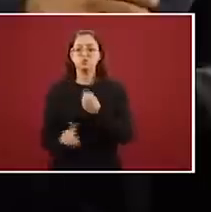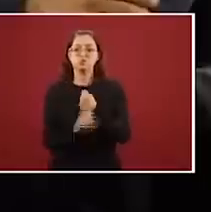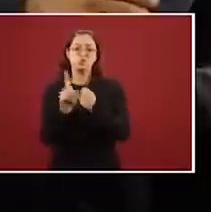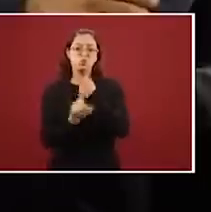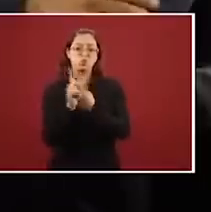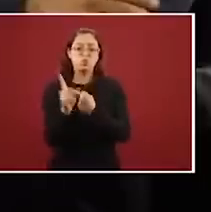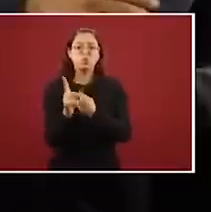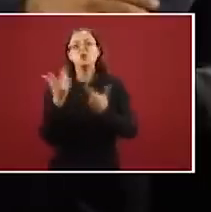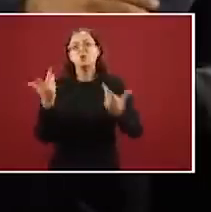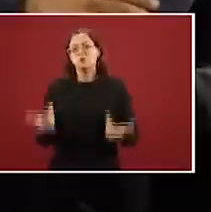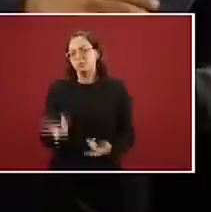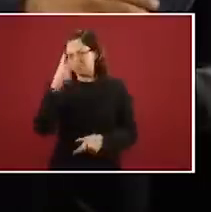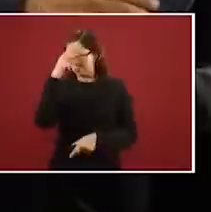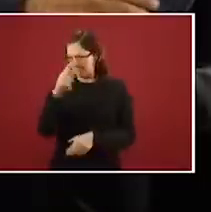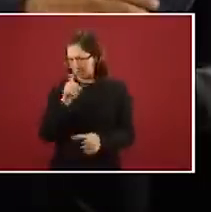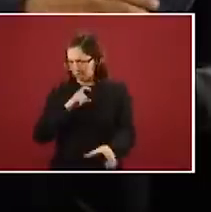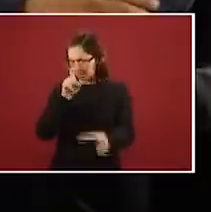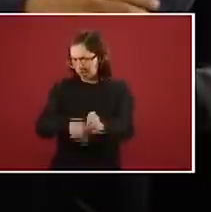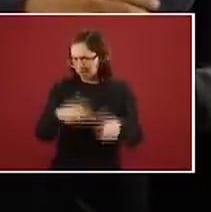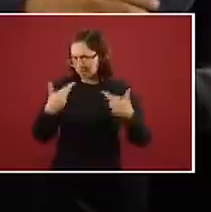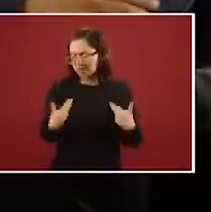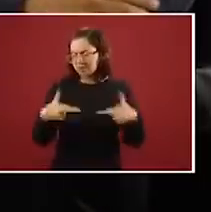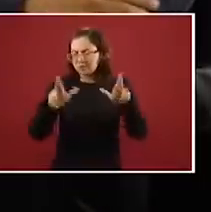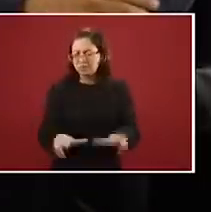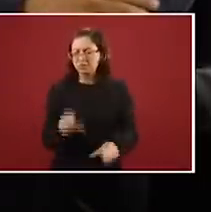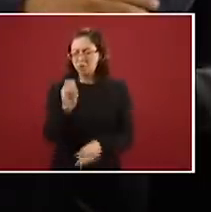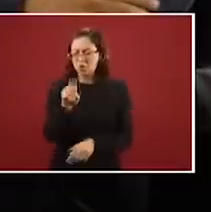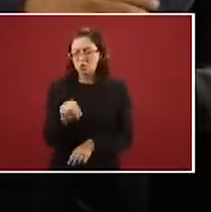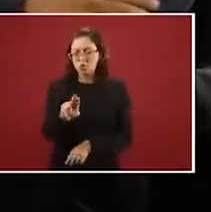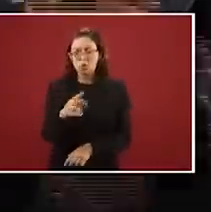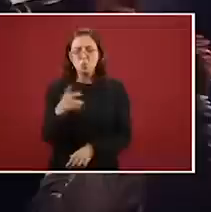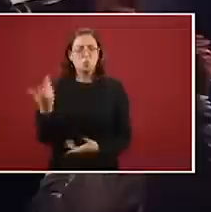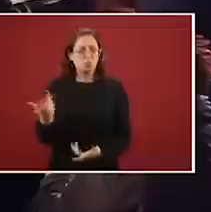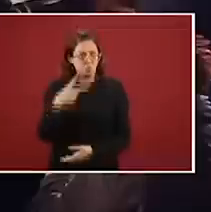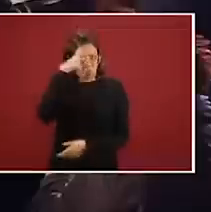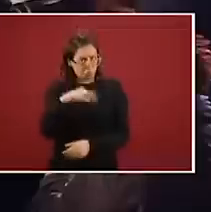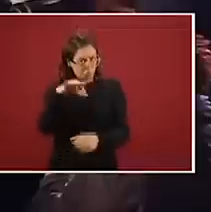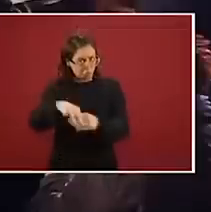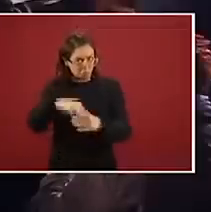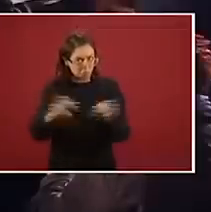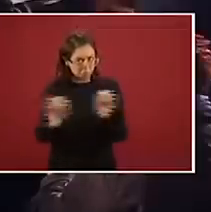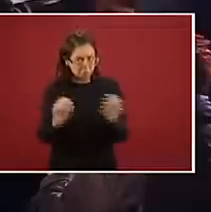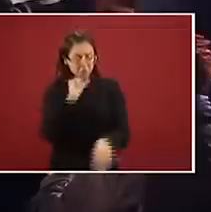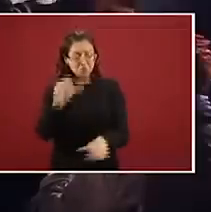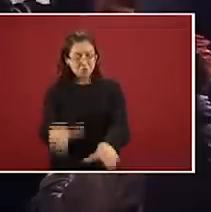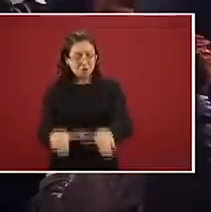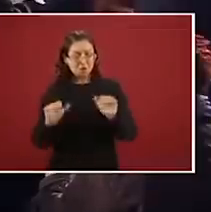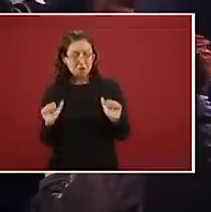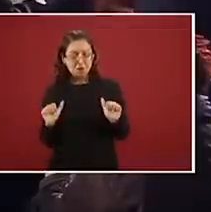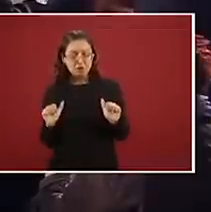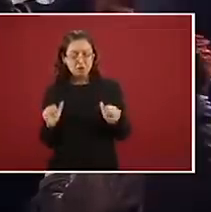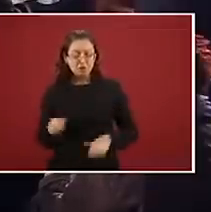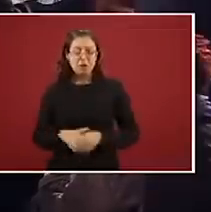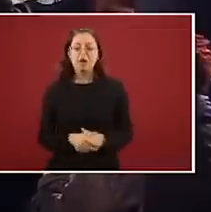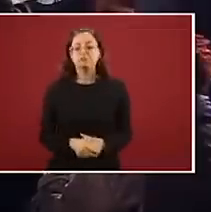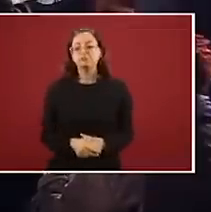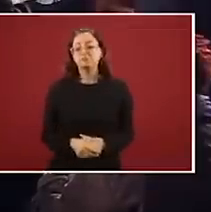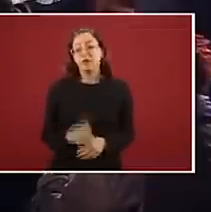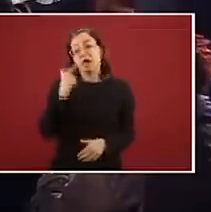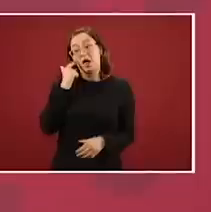de tener el asiento, ¿México va a abstenerse de votar? En caso de participar, porque